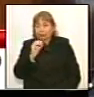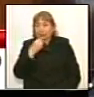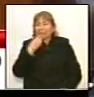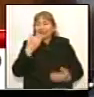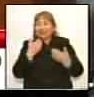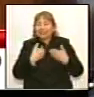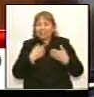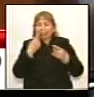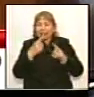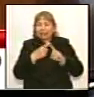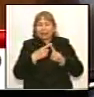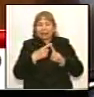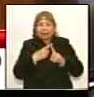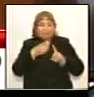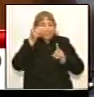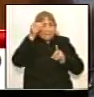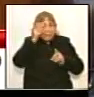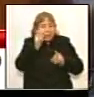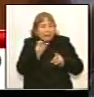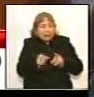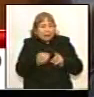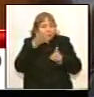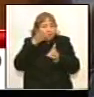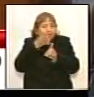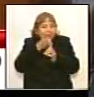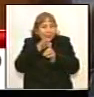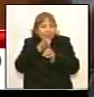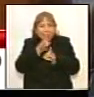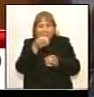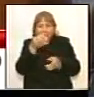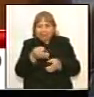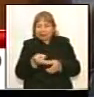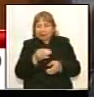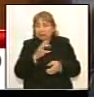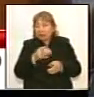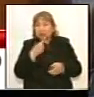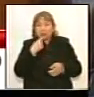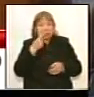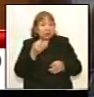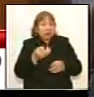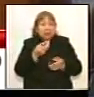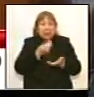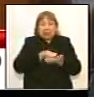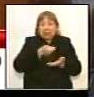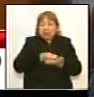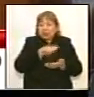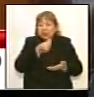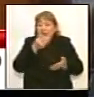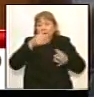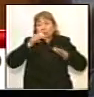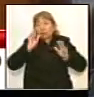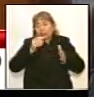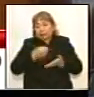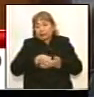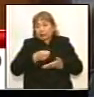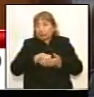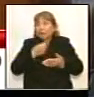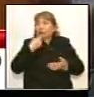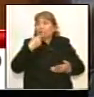que ser de fuente ilícita. Y hasta este momento no se ha determinado si ese dinero que supuestamente